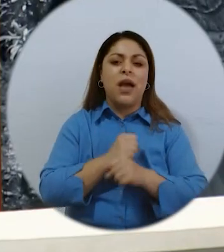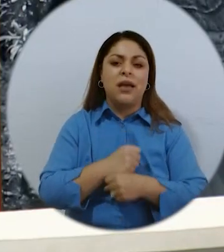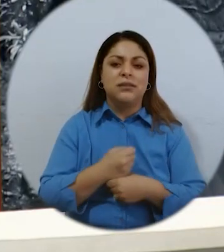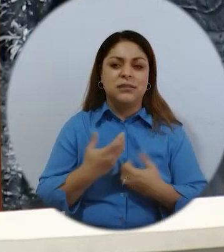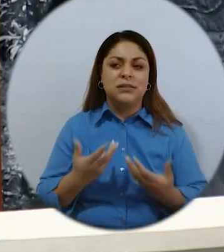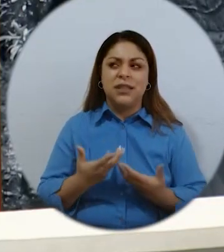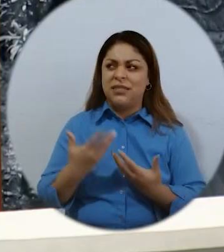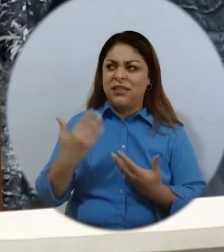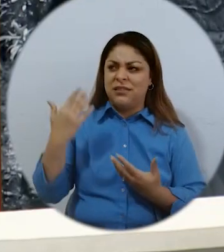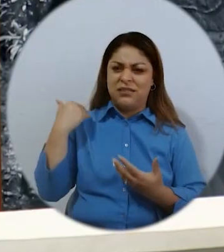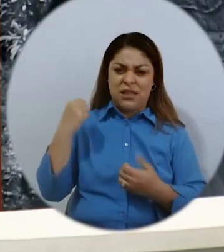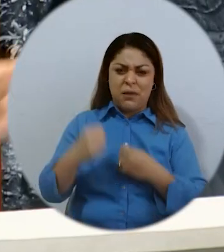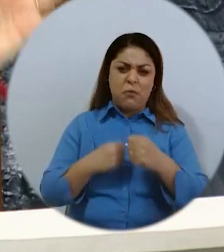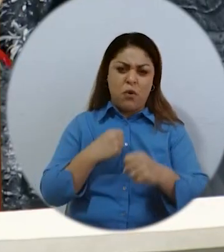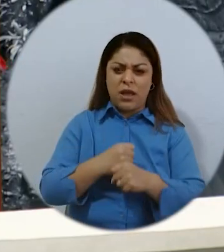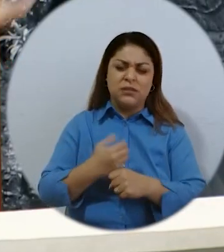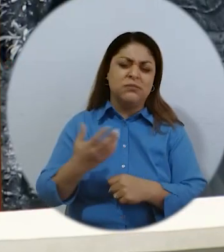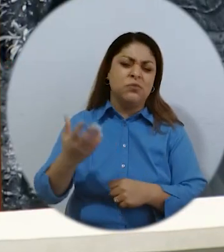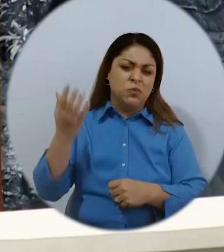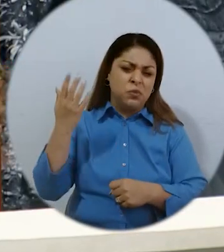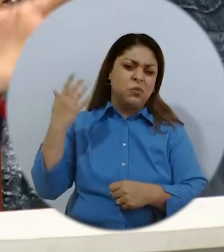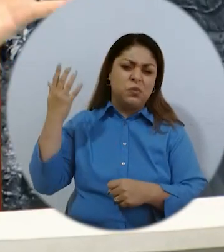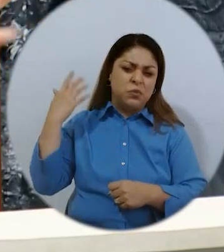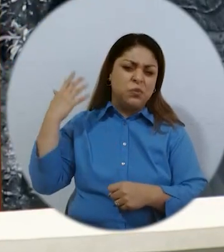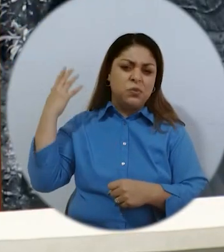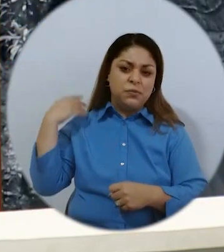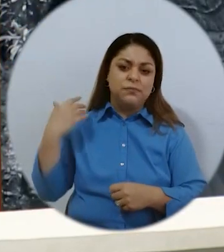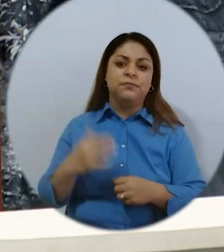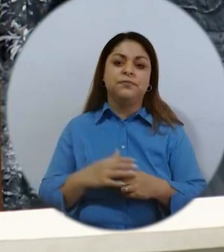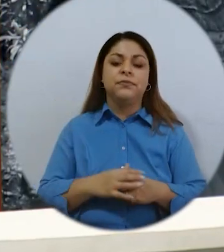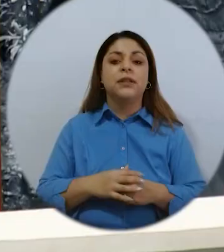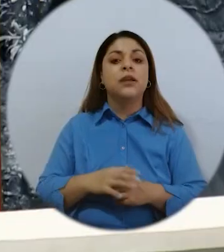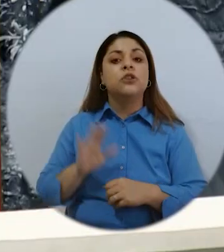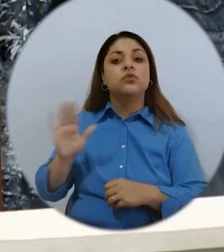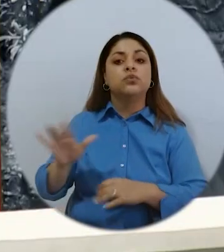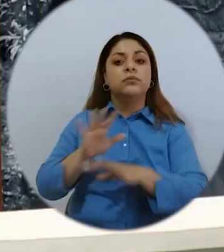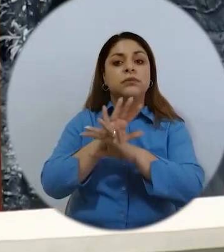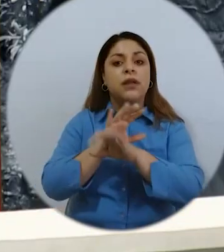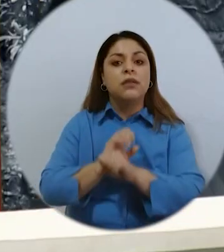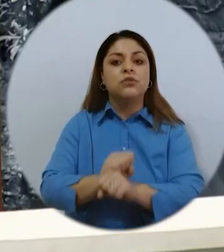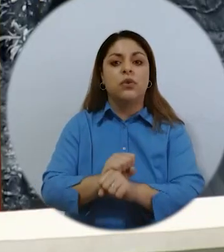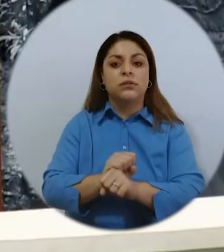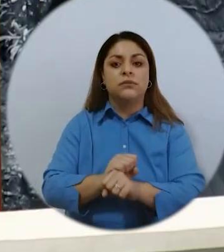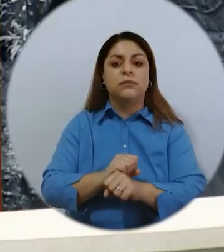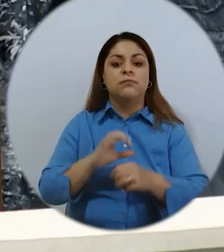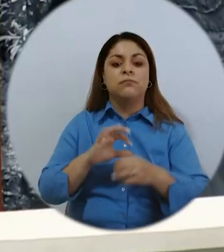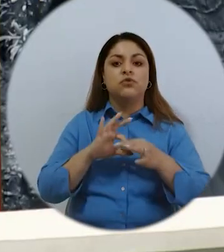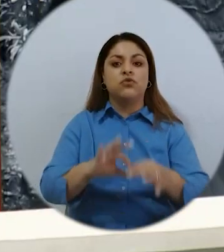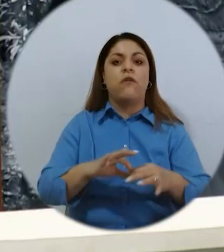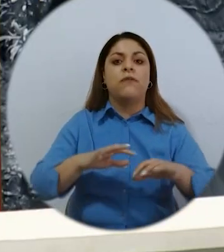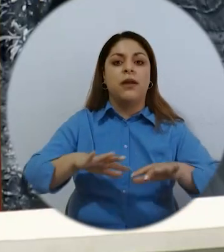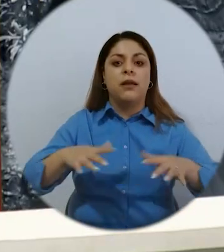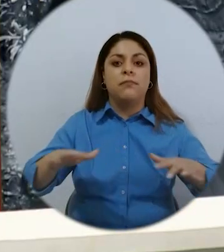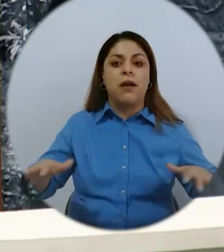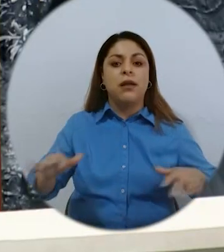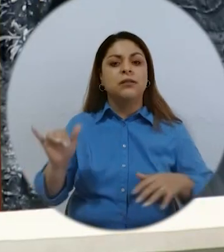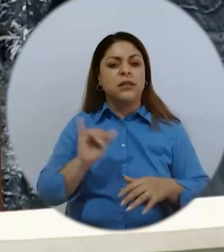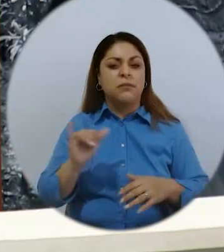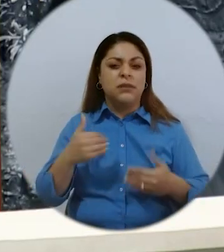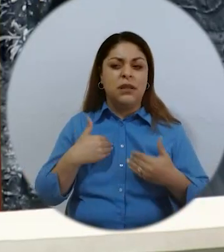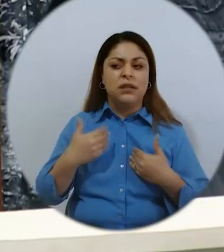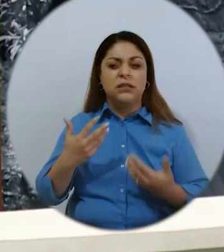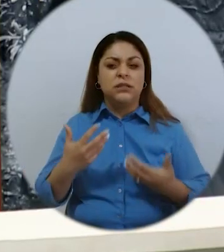hecho desde épocas anteriores, muy anteriores, y las tradiciones con relación al mar versan